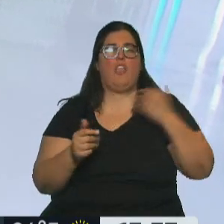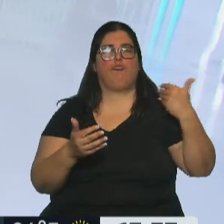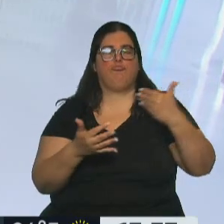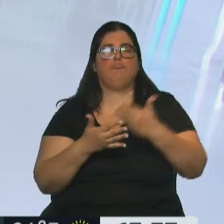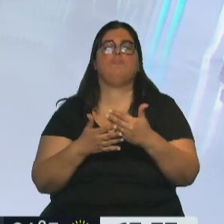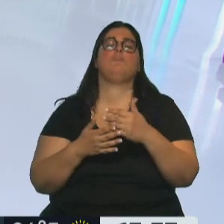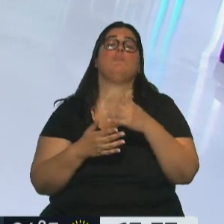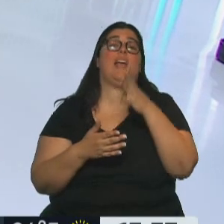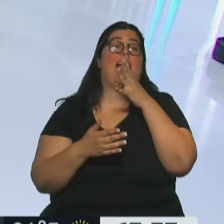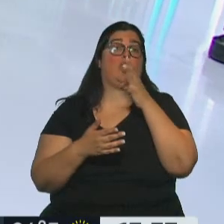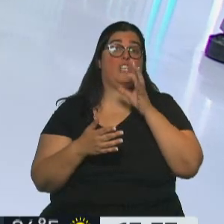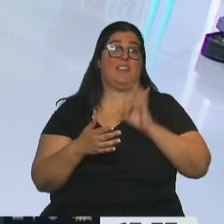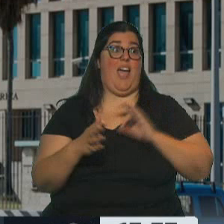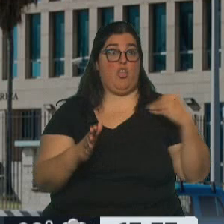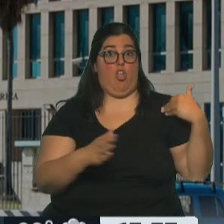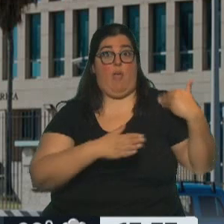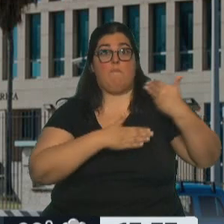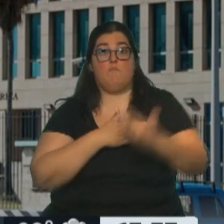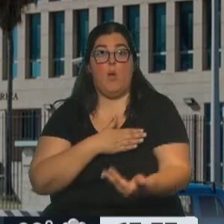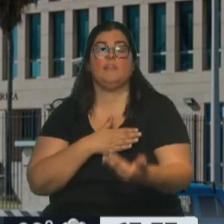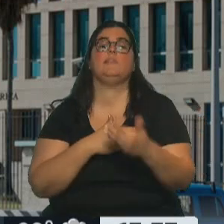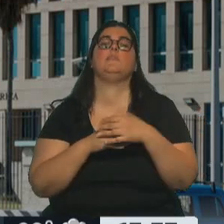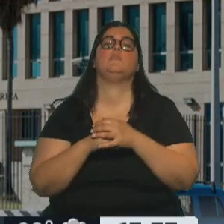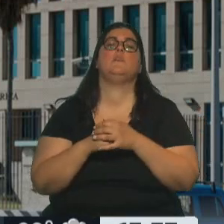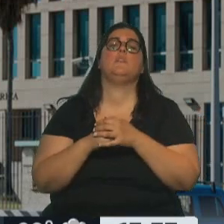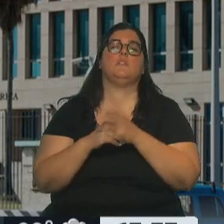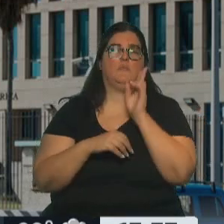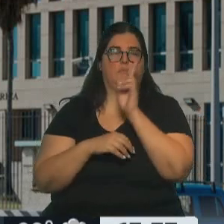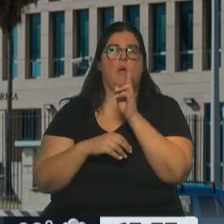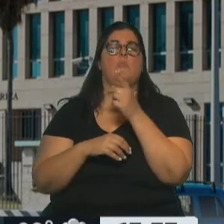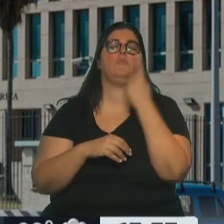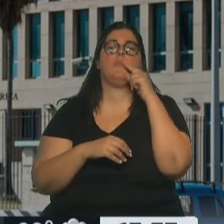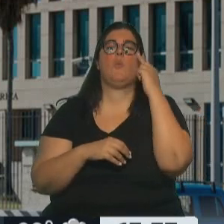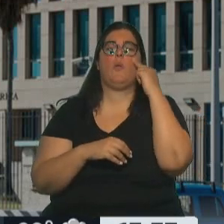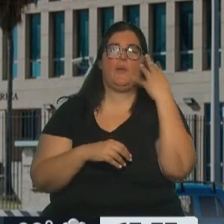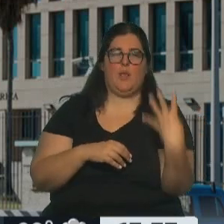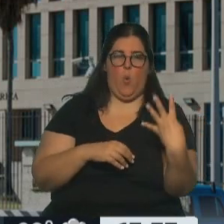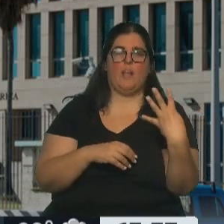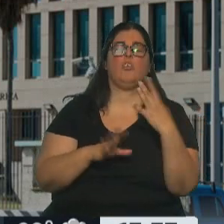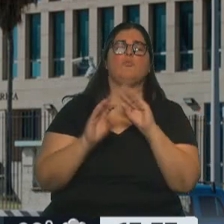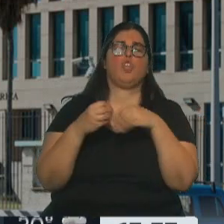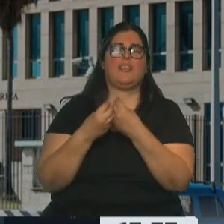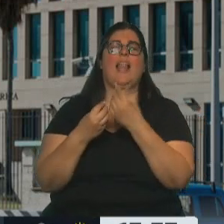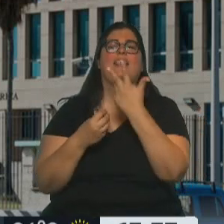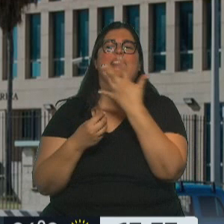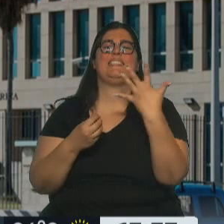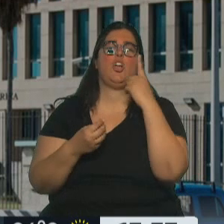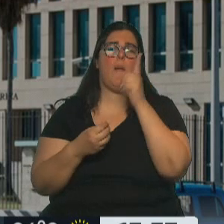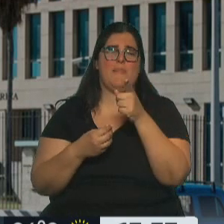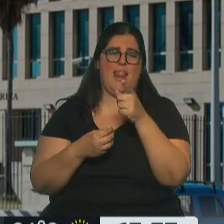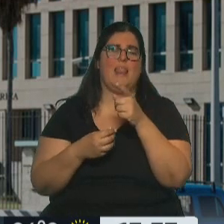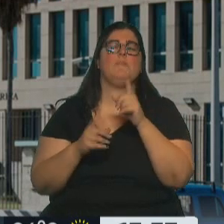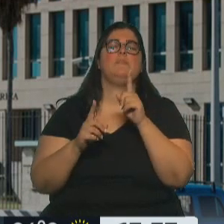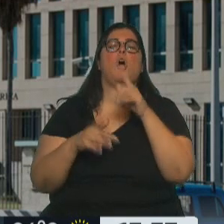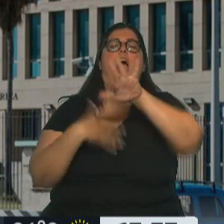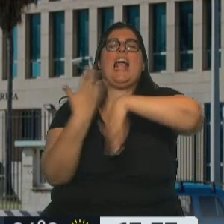años después, allí vemos... compartimos lo de 1994, 35.000, la crisis de los balseros,